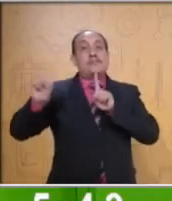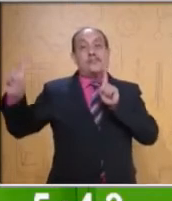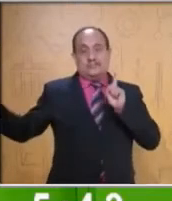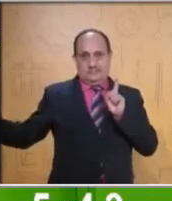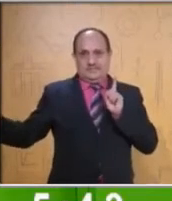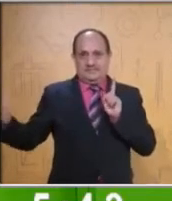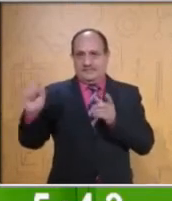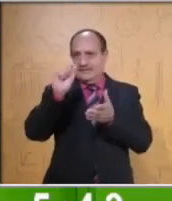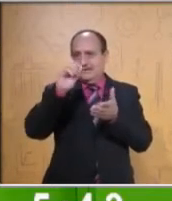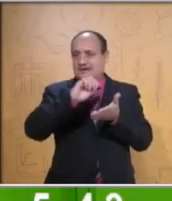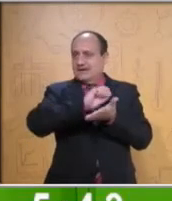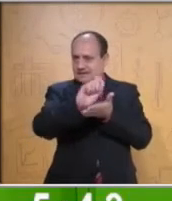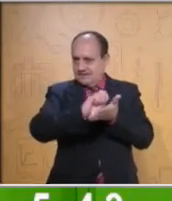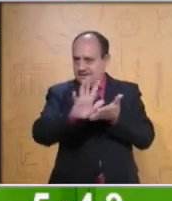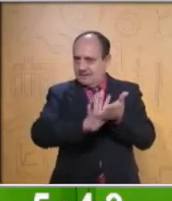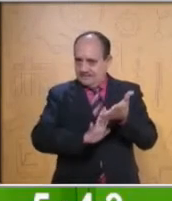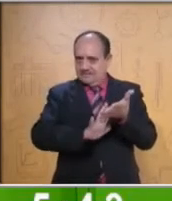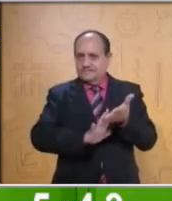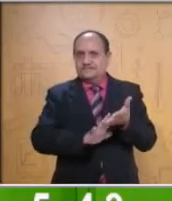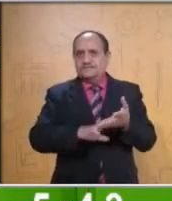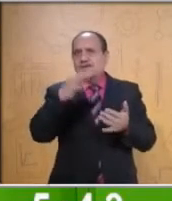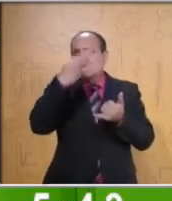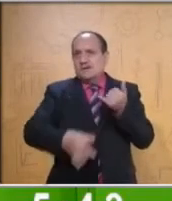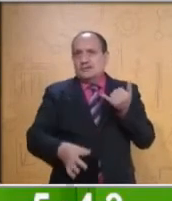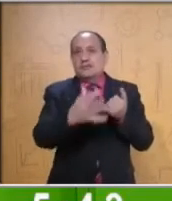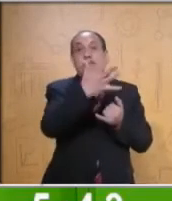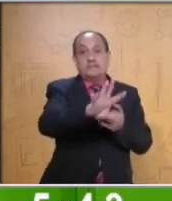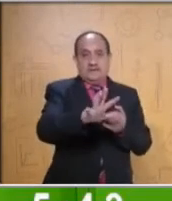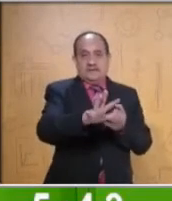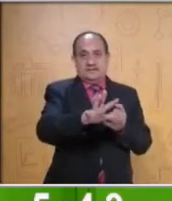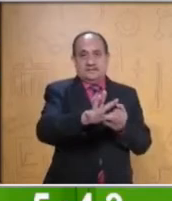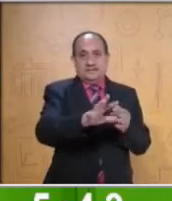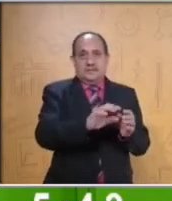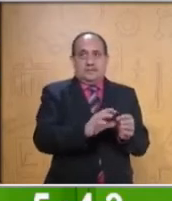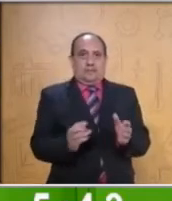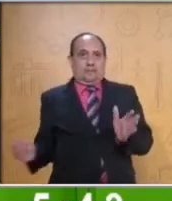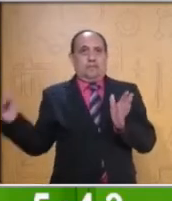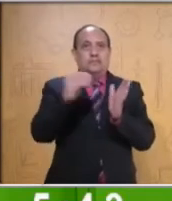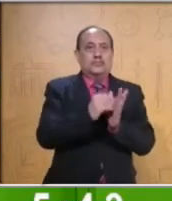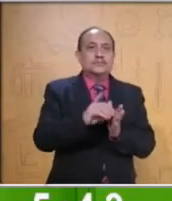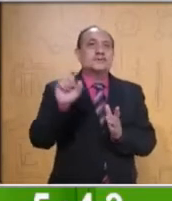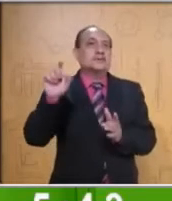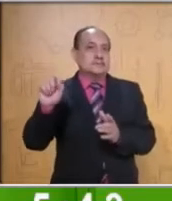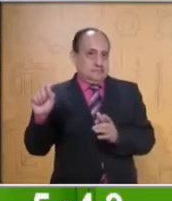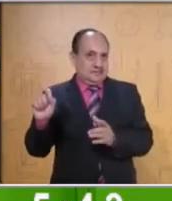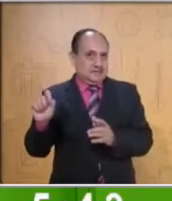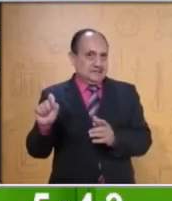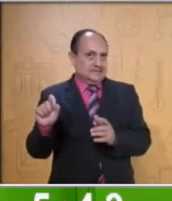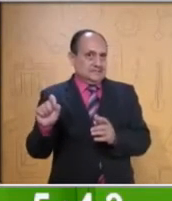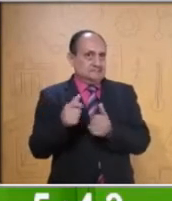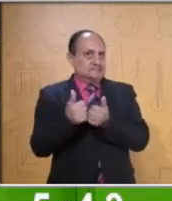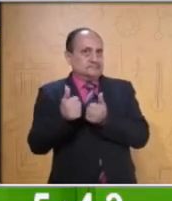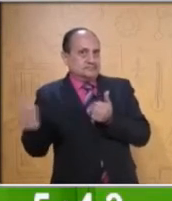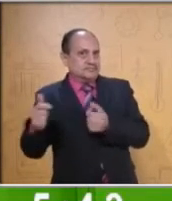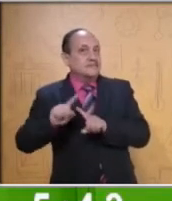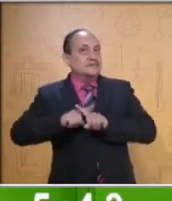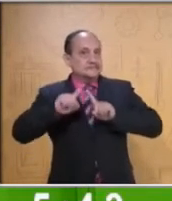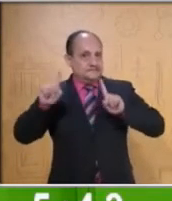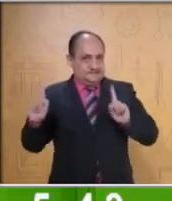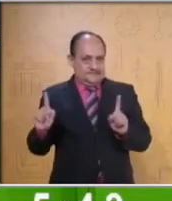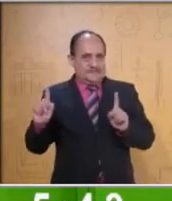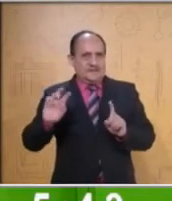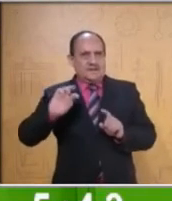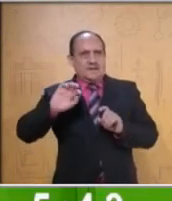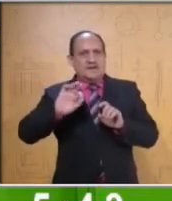datos que estamos manejando. El último había sido 10 y luego yo puse un 20. Entonces, de esa manera, yo